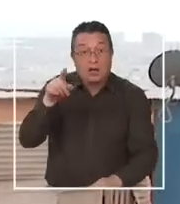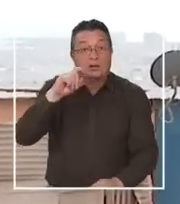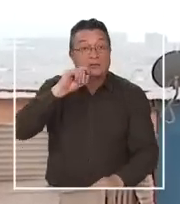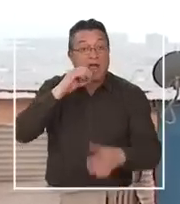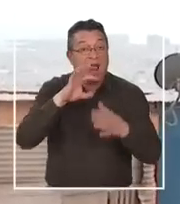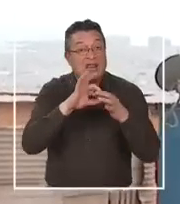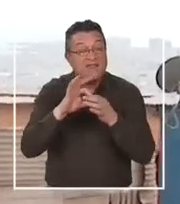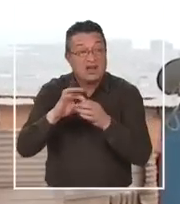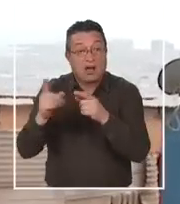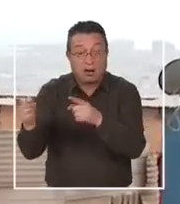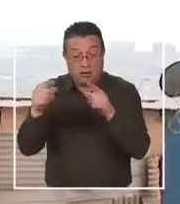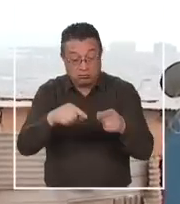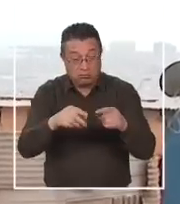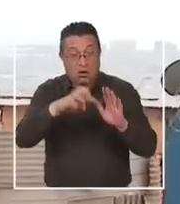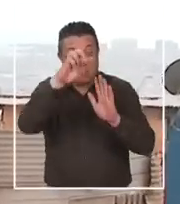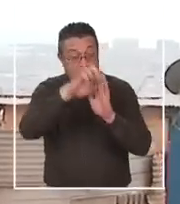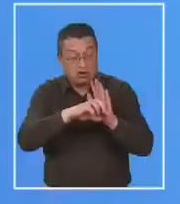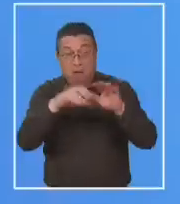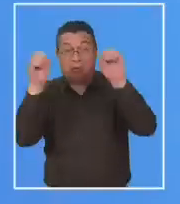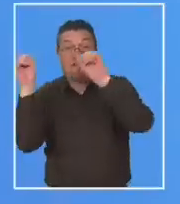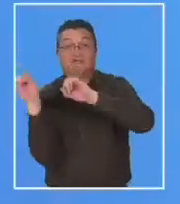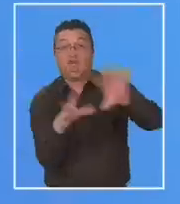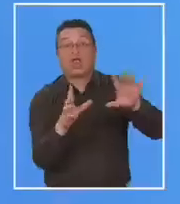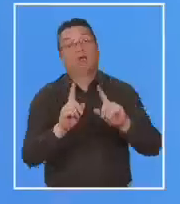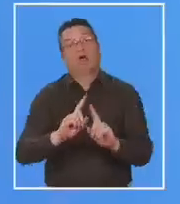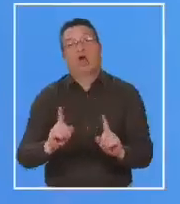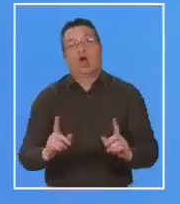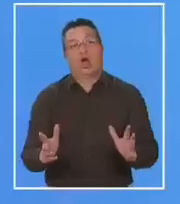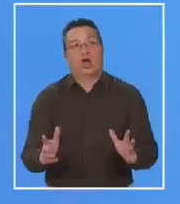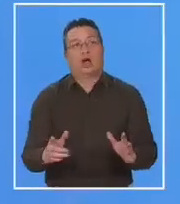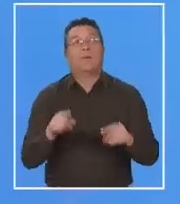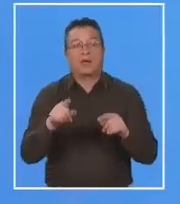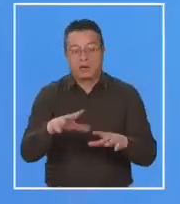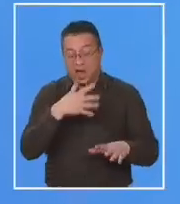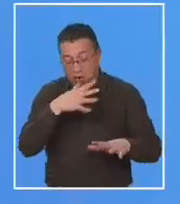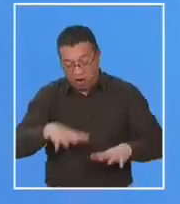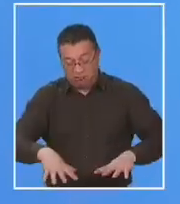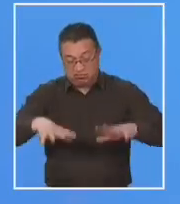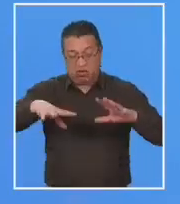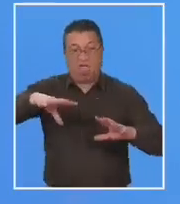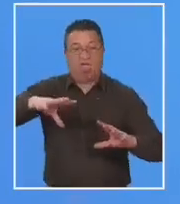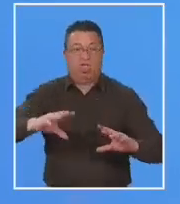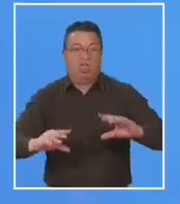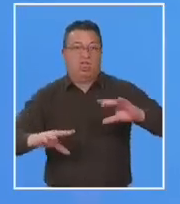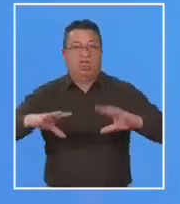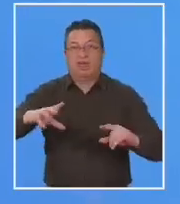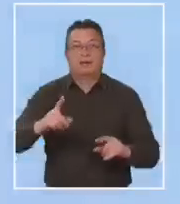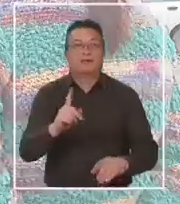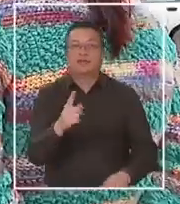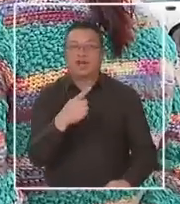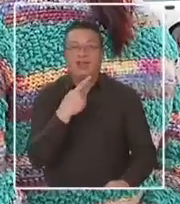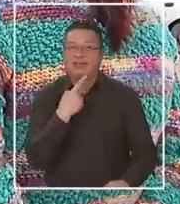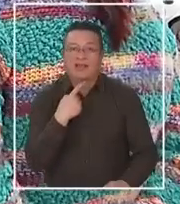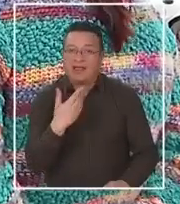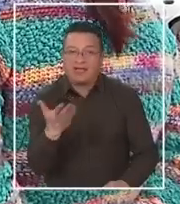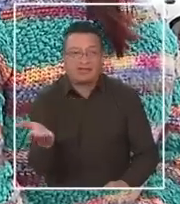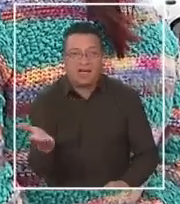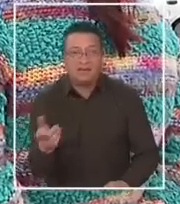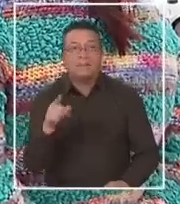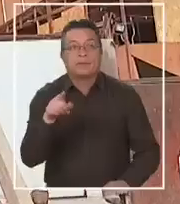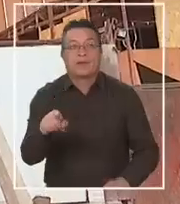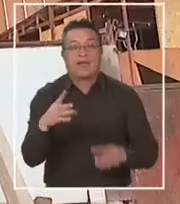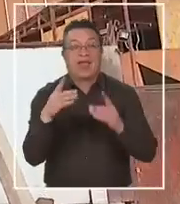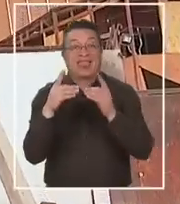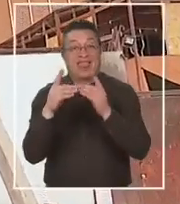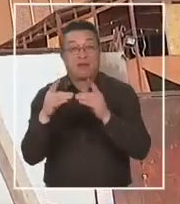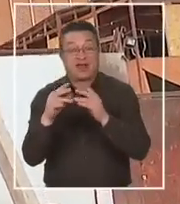van a venir y dejar los proyectos a medias. Decirle, esto es un relleno, puede ceder, no les ha interesado. El convenio entre Democracia